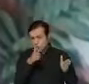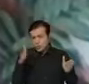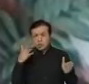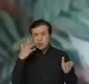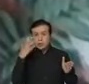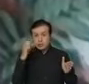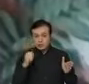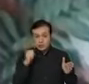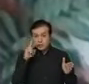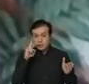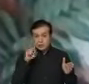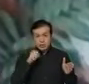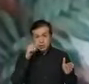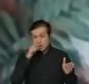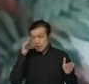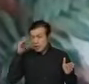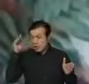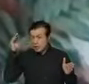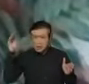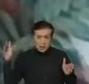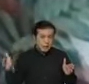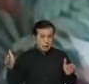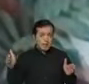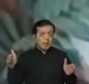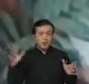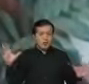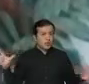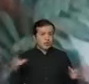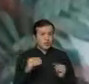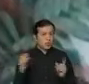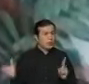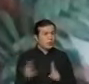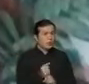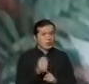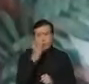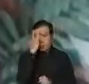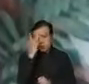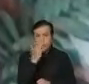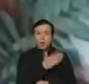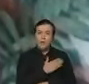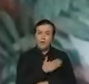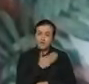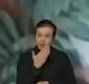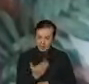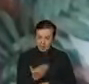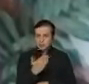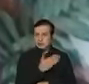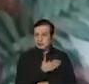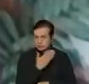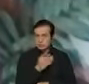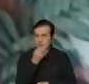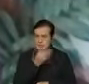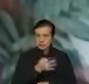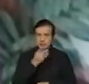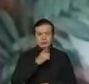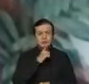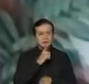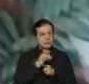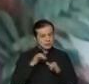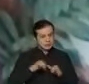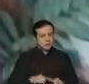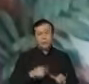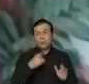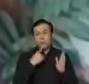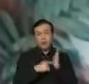y 20 años. No se había logrado nada. ¿Cómo se logra todo esto, Fabricio? Se logra con confianza, se logra haciendo las cosas correctamente. Y